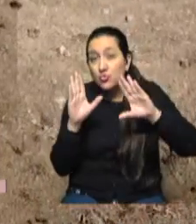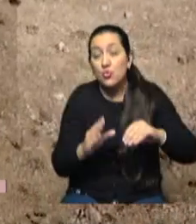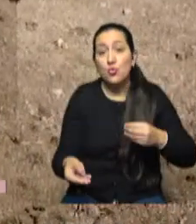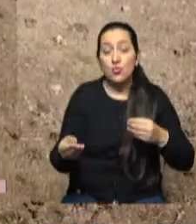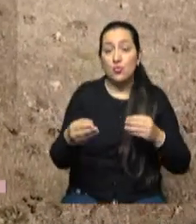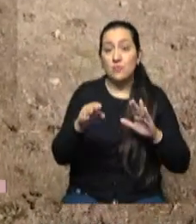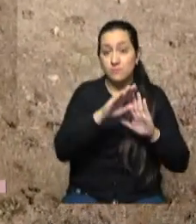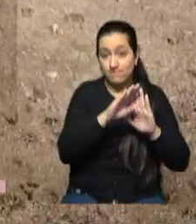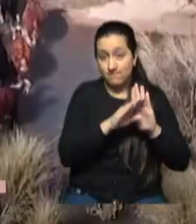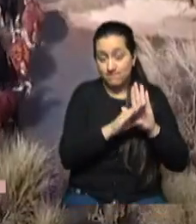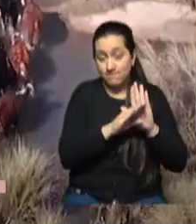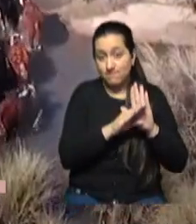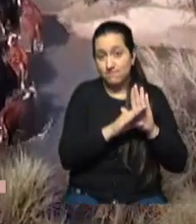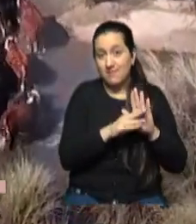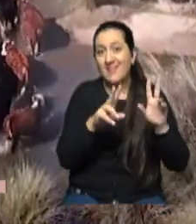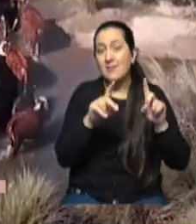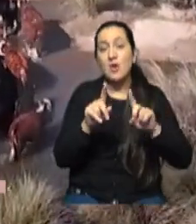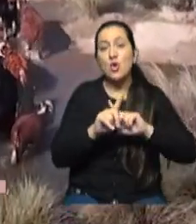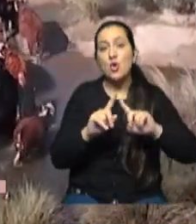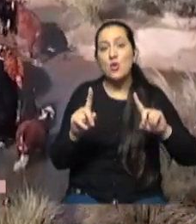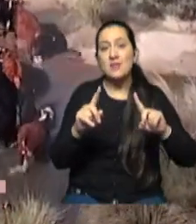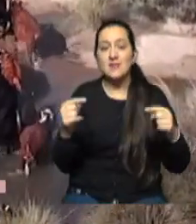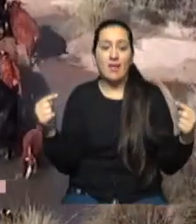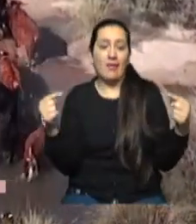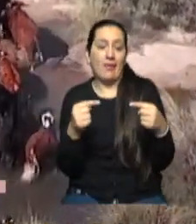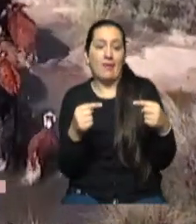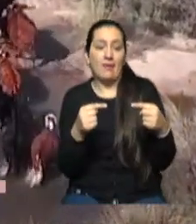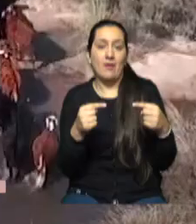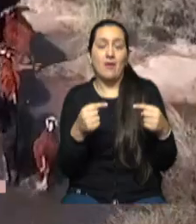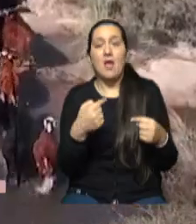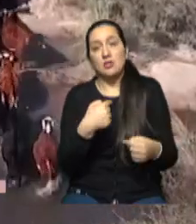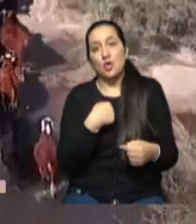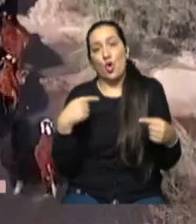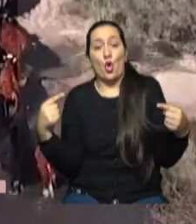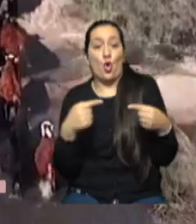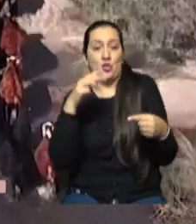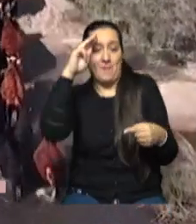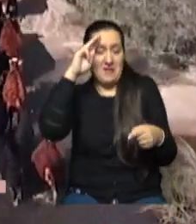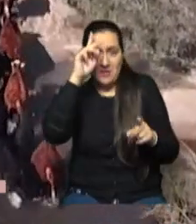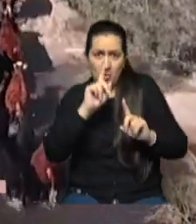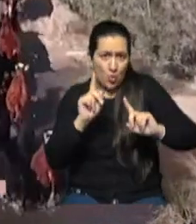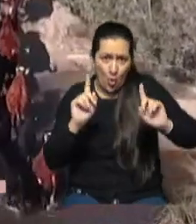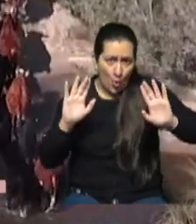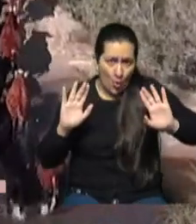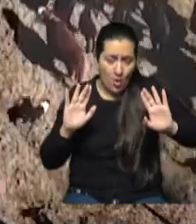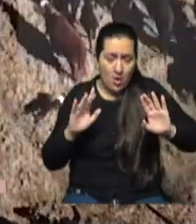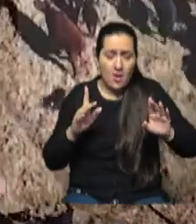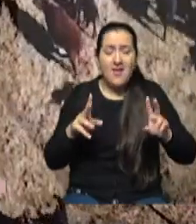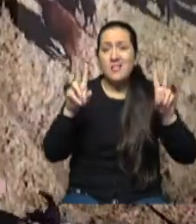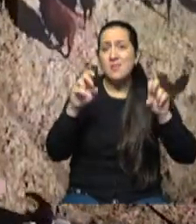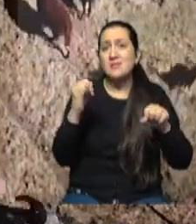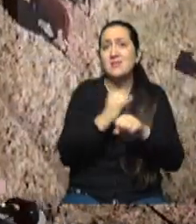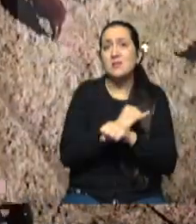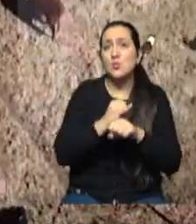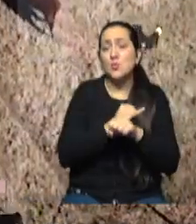porque ese es el punto el tema no es verter riche contramanini que es como lo han querido posicionar el tema es el instituto de colonización en